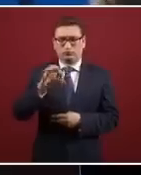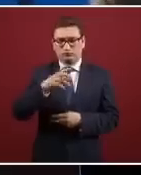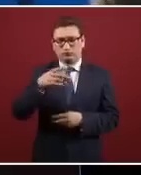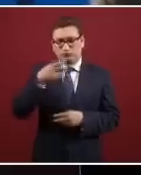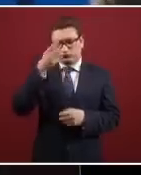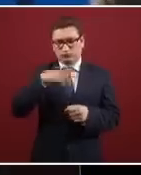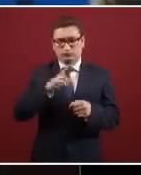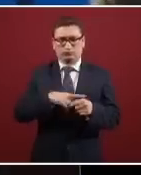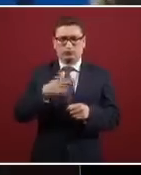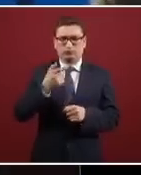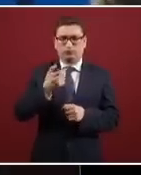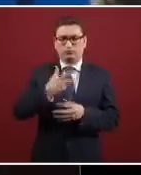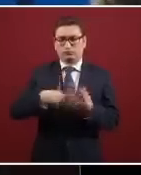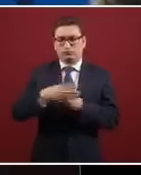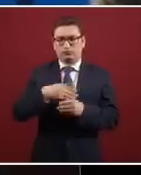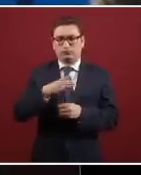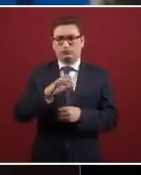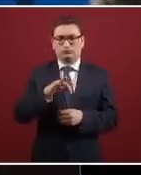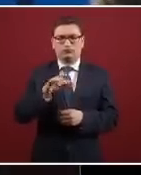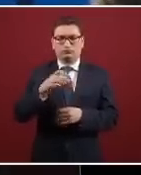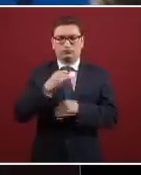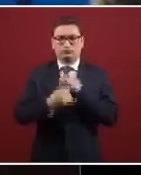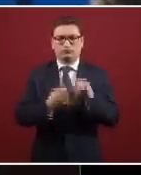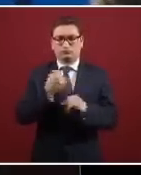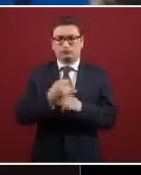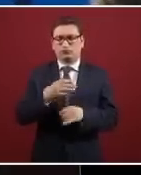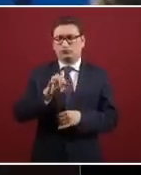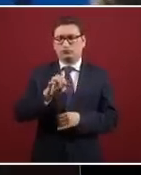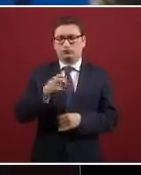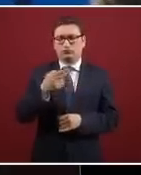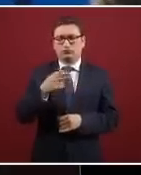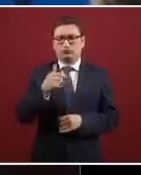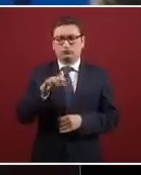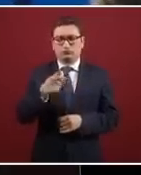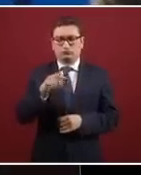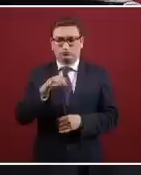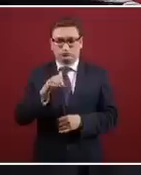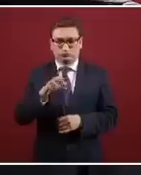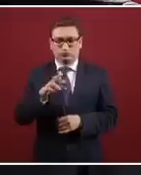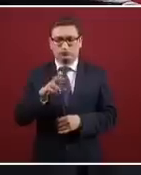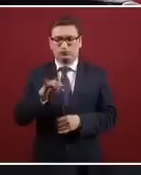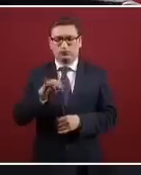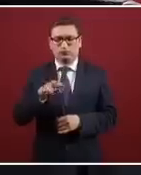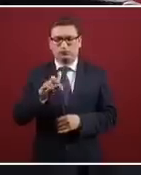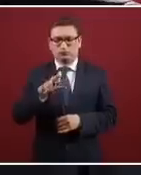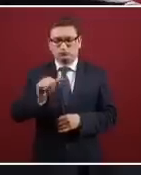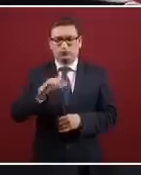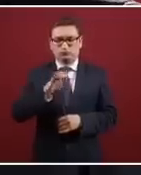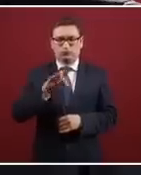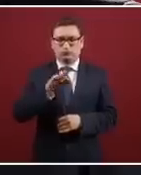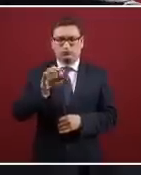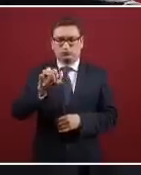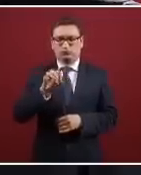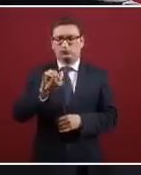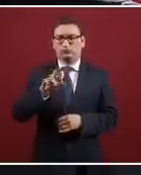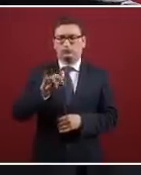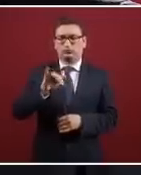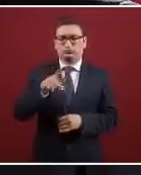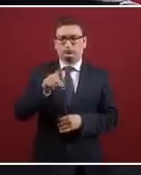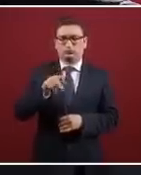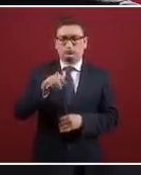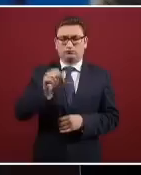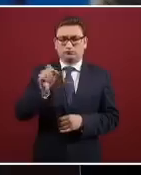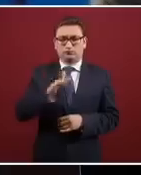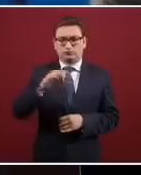y CFE Internacional, Eugenio Herrera Terrazas, director jurídico de CFE Energía, Eric Olvera Rico,